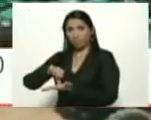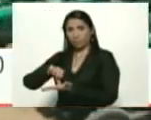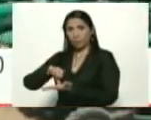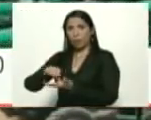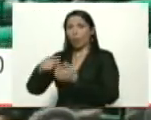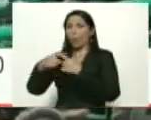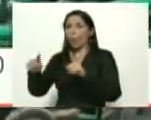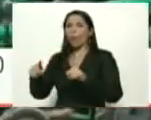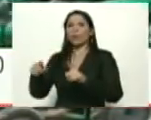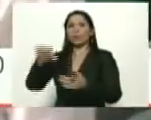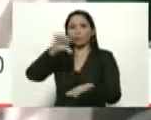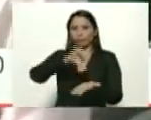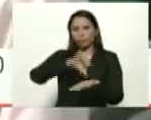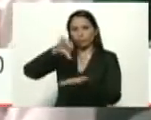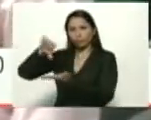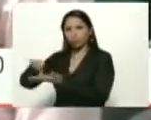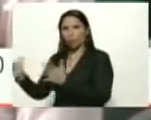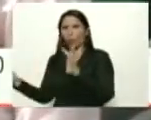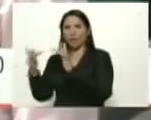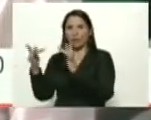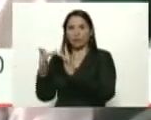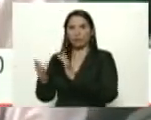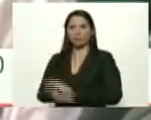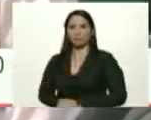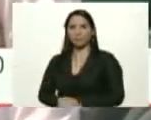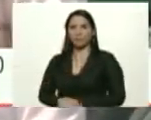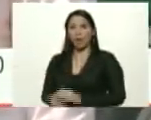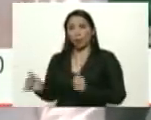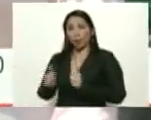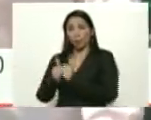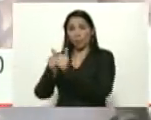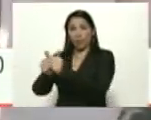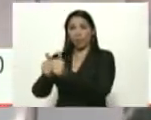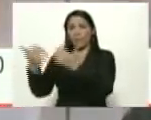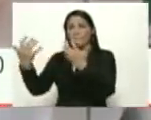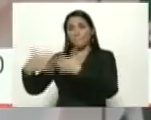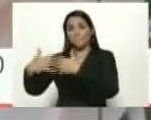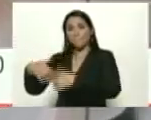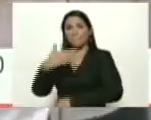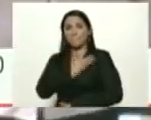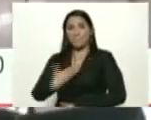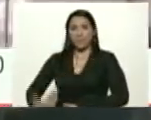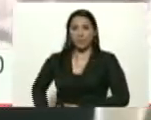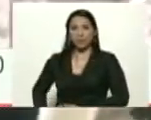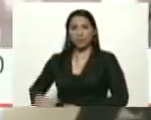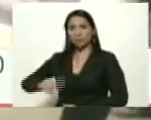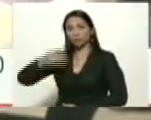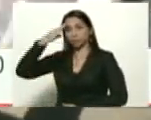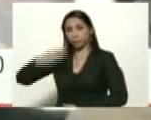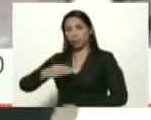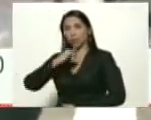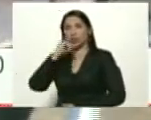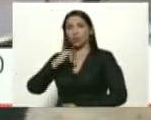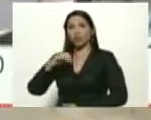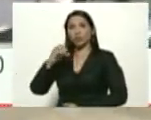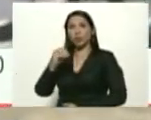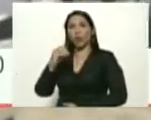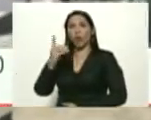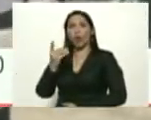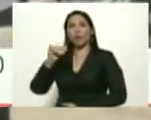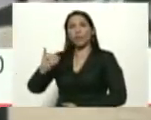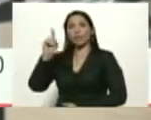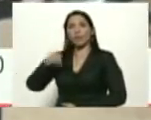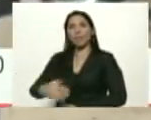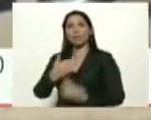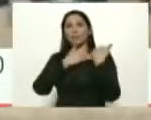e Iribarren. Me acompaña el presidente de la empresa, el comandante de la SODI y de los